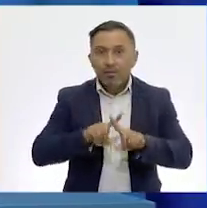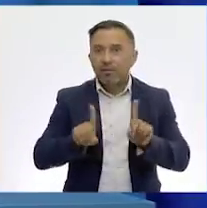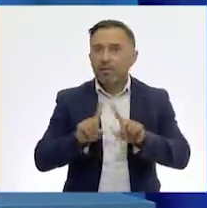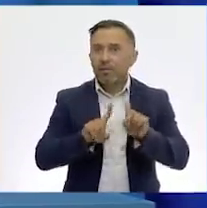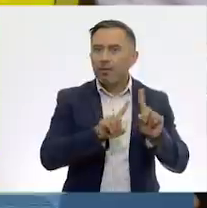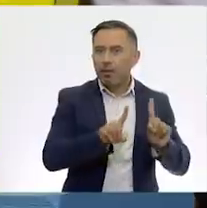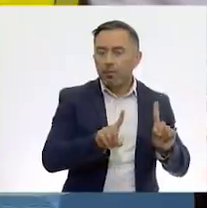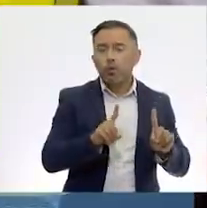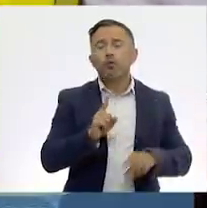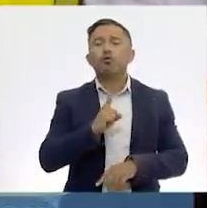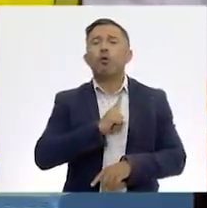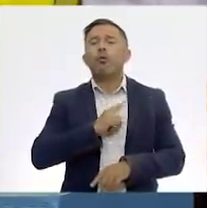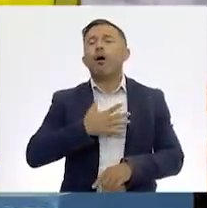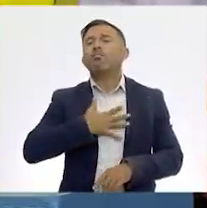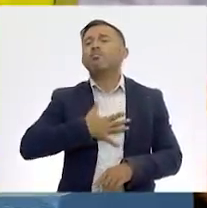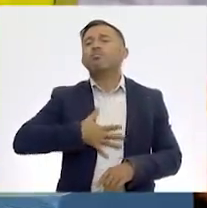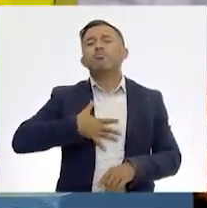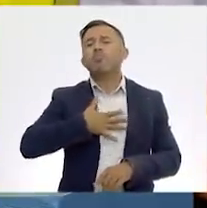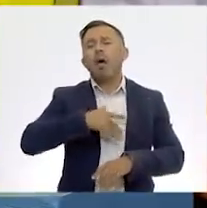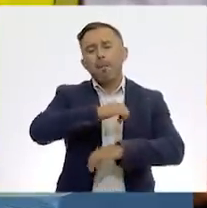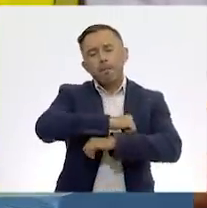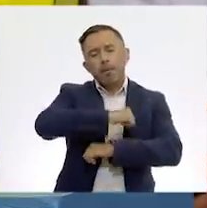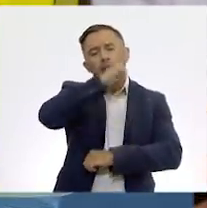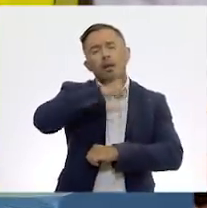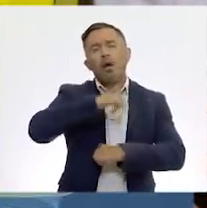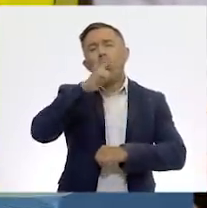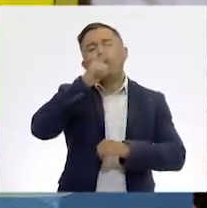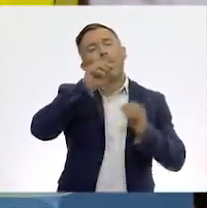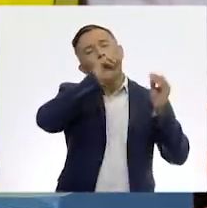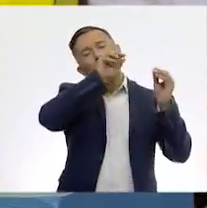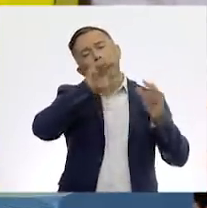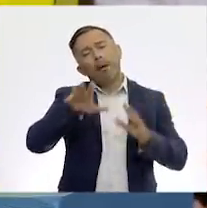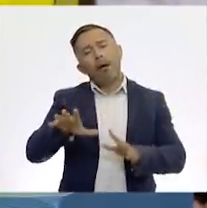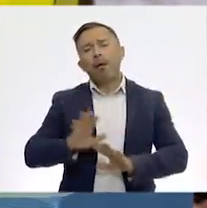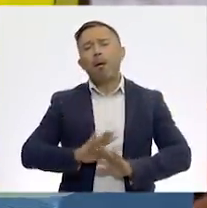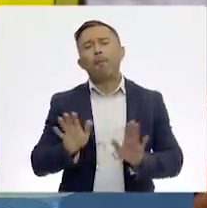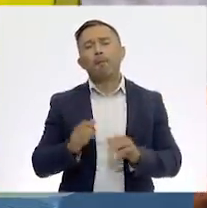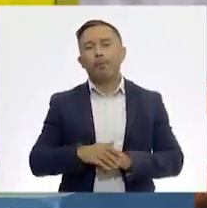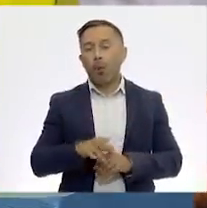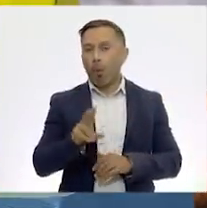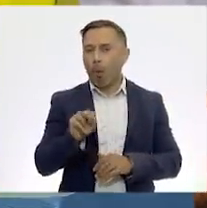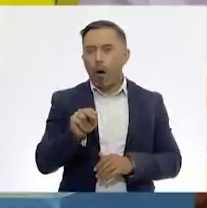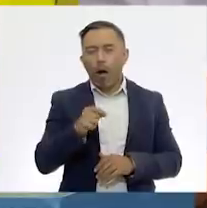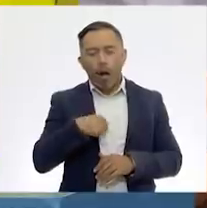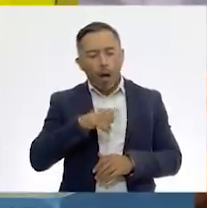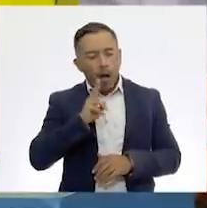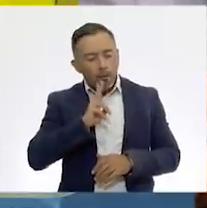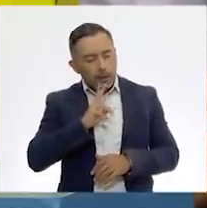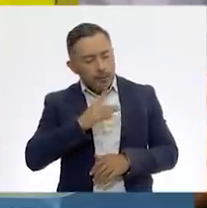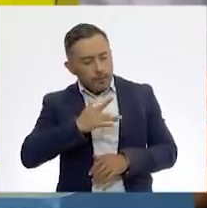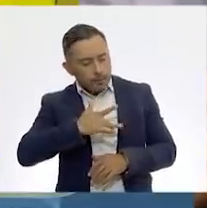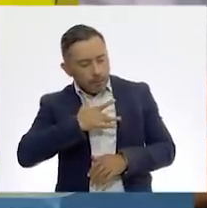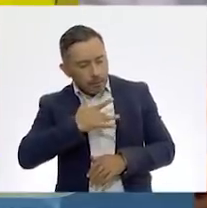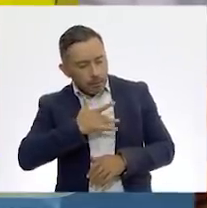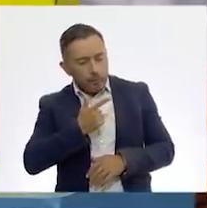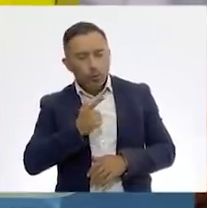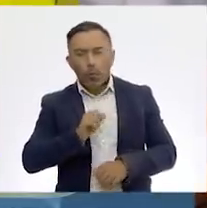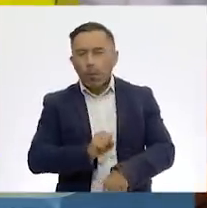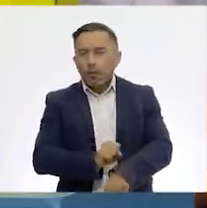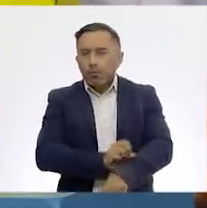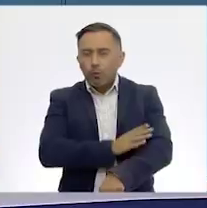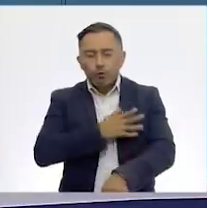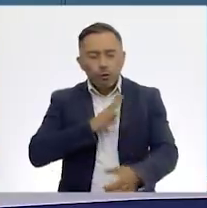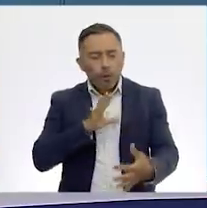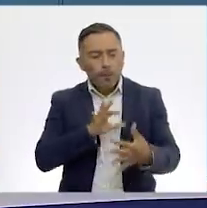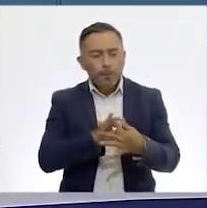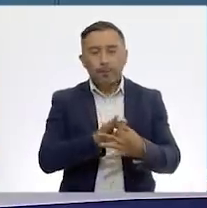que nos dé iluminación y para que nos dé ventilación, sino qué es lo que nosotros vamos a ver o a percibir a través de nuestros sentidos. Que